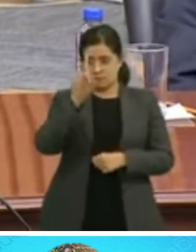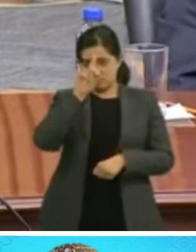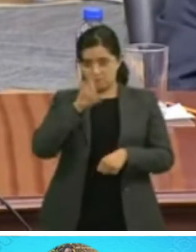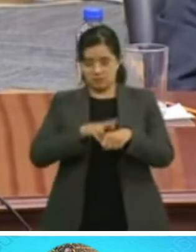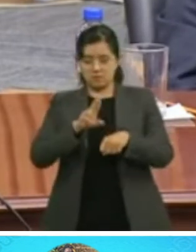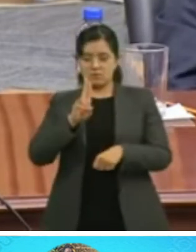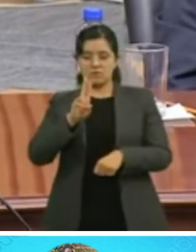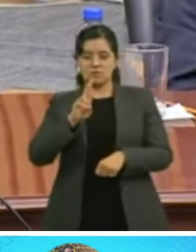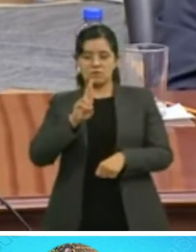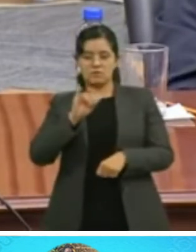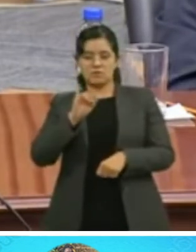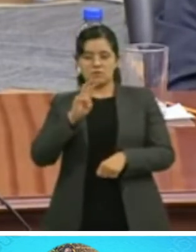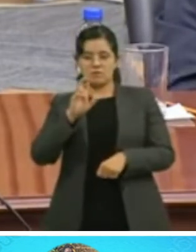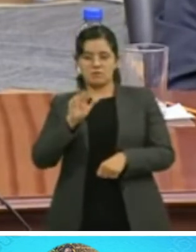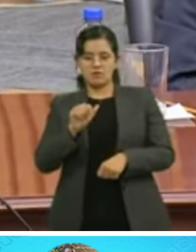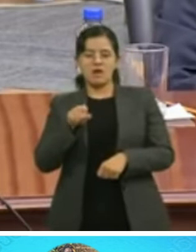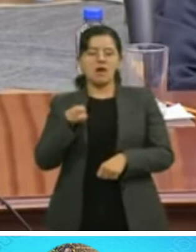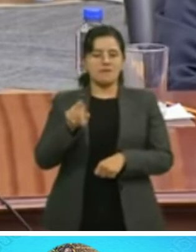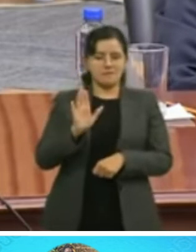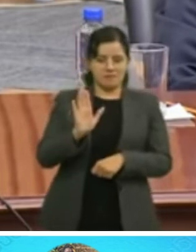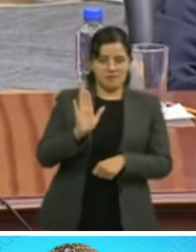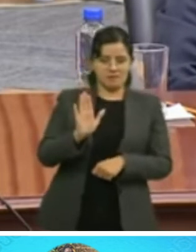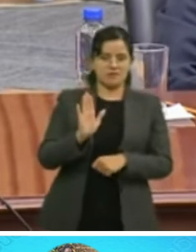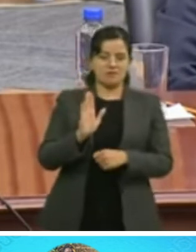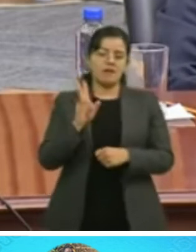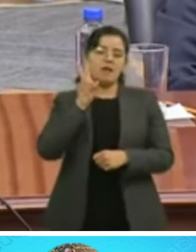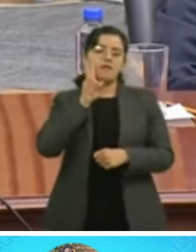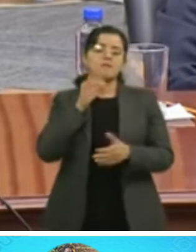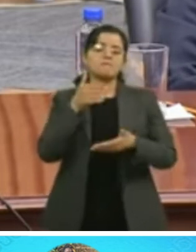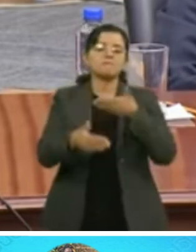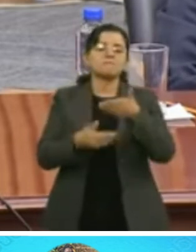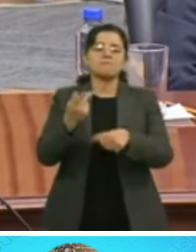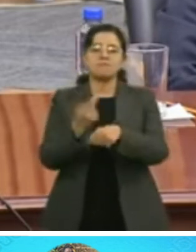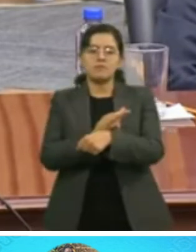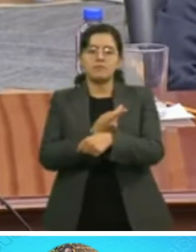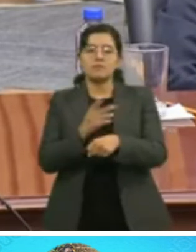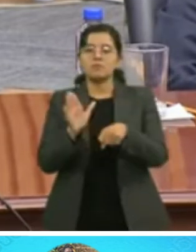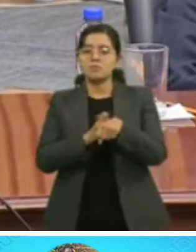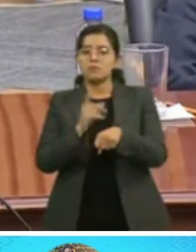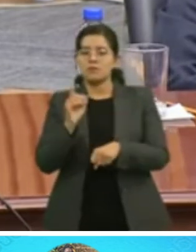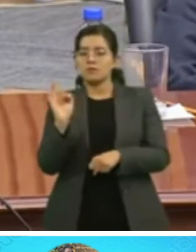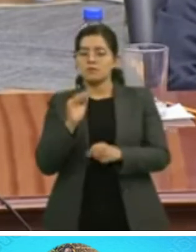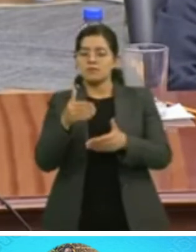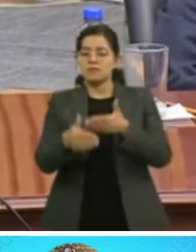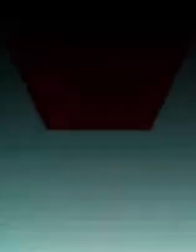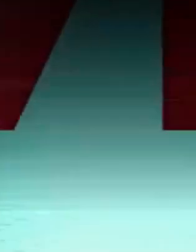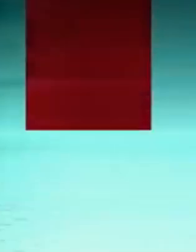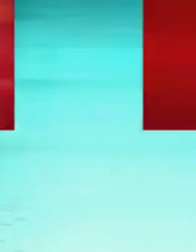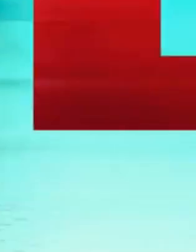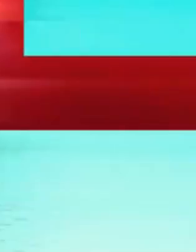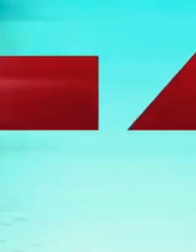Rivera, como con un velo de amenaza, donde, según su dicho, tendremos que atendernos a las consecuencias. No.